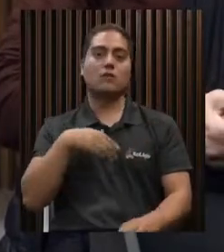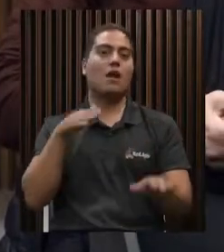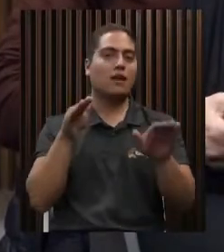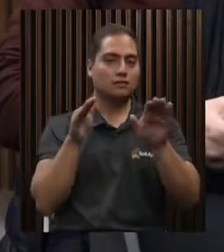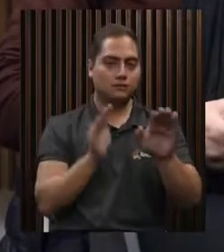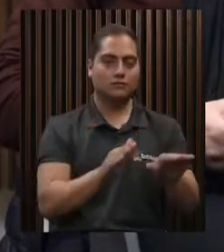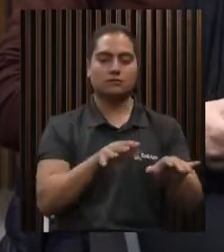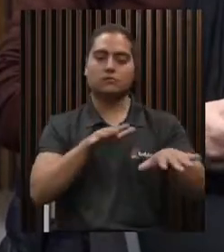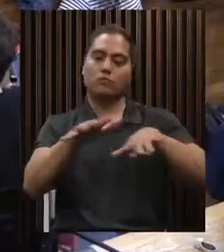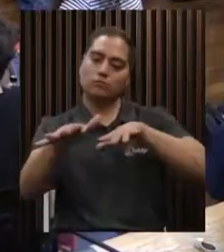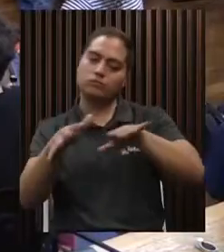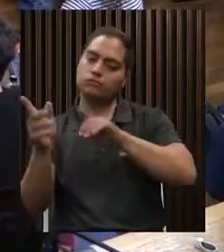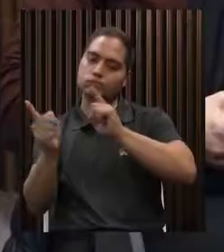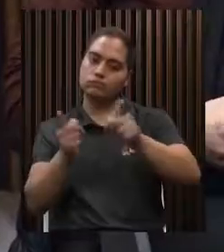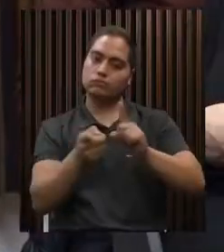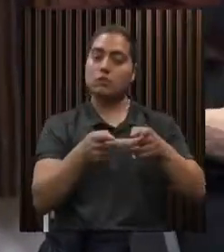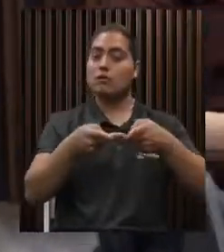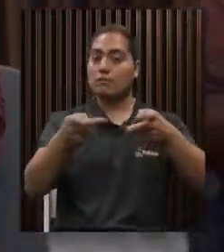GAM.